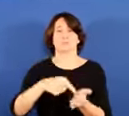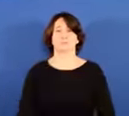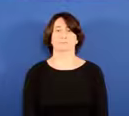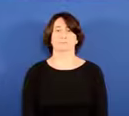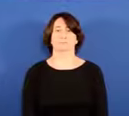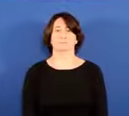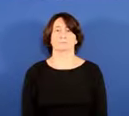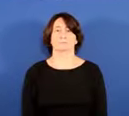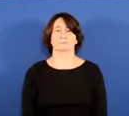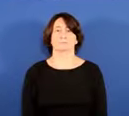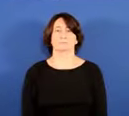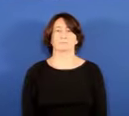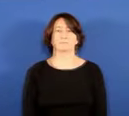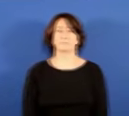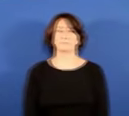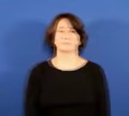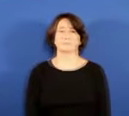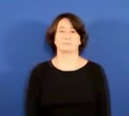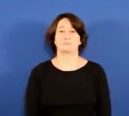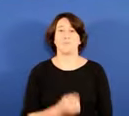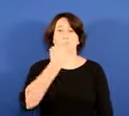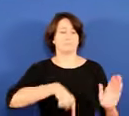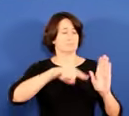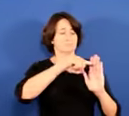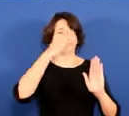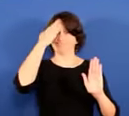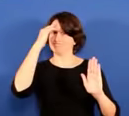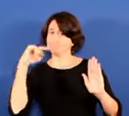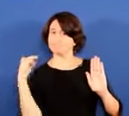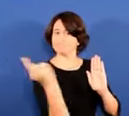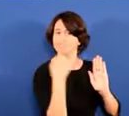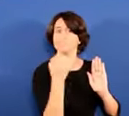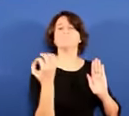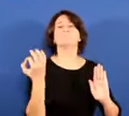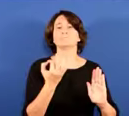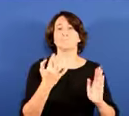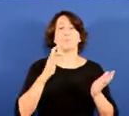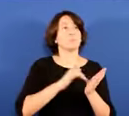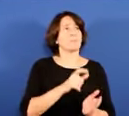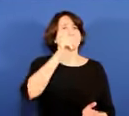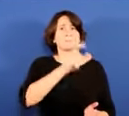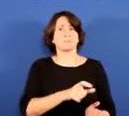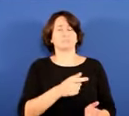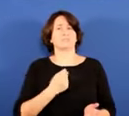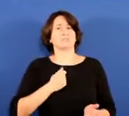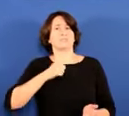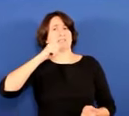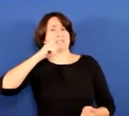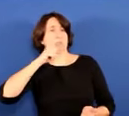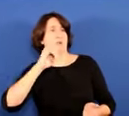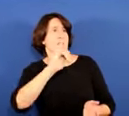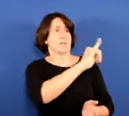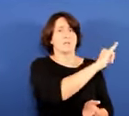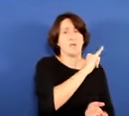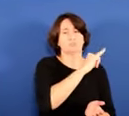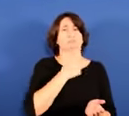tributaria, tras ser remitido al resto de instituciones, parte de una premisa básica: que pague más quien más tiene. El diputado general